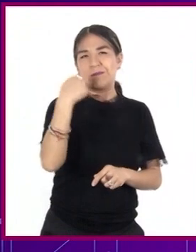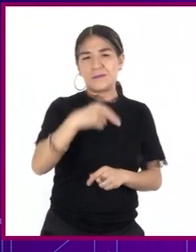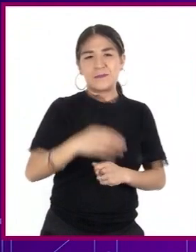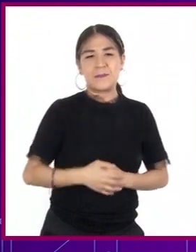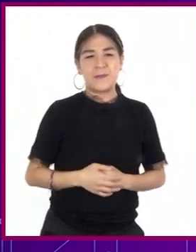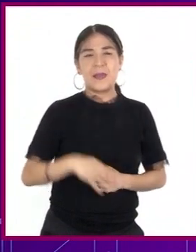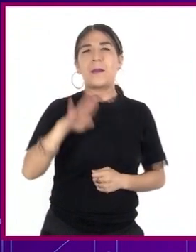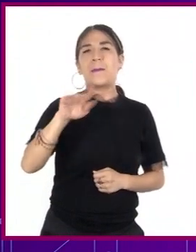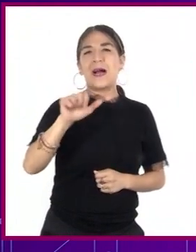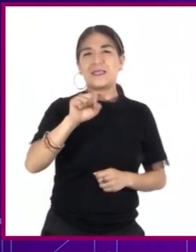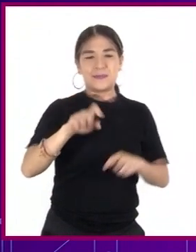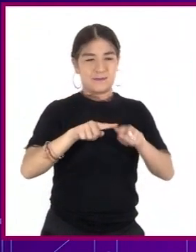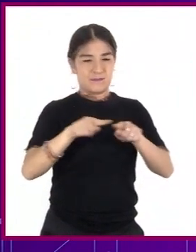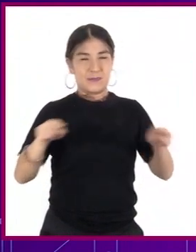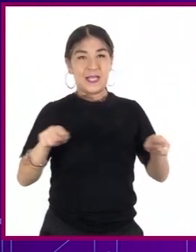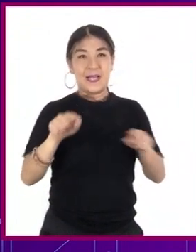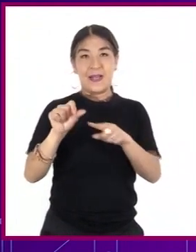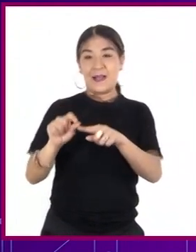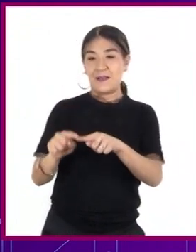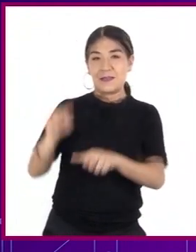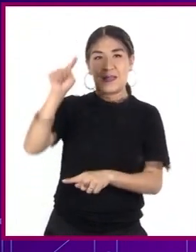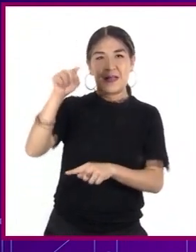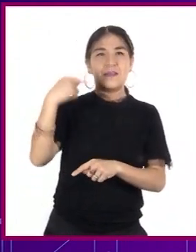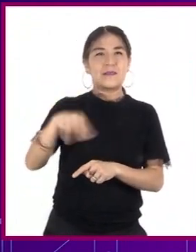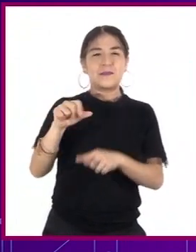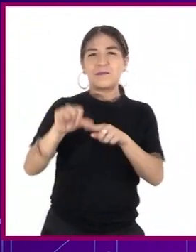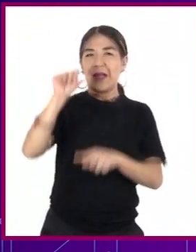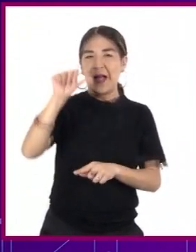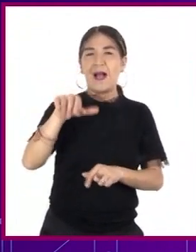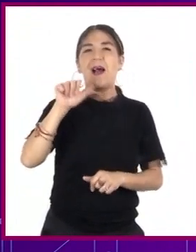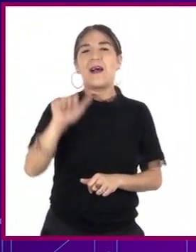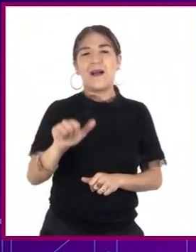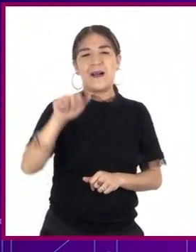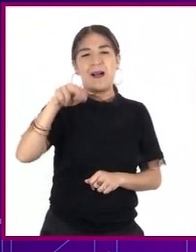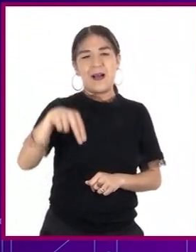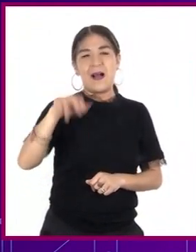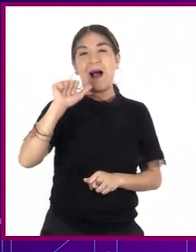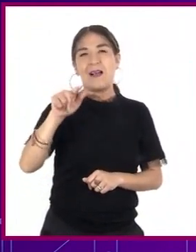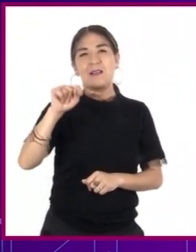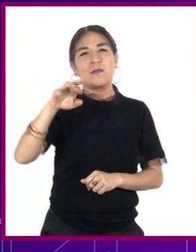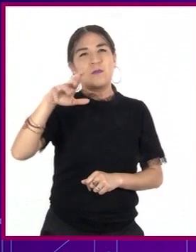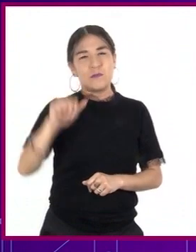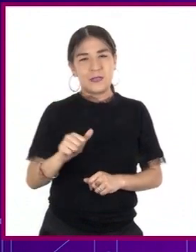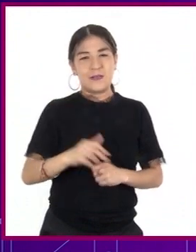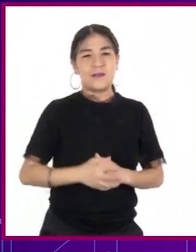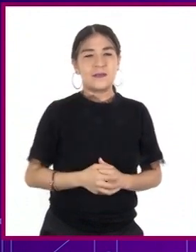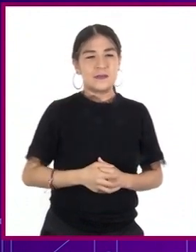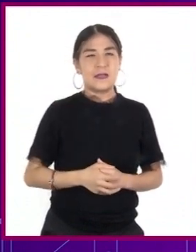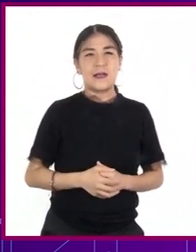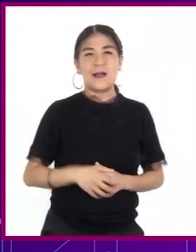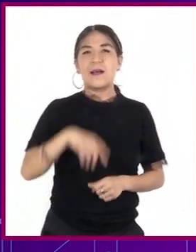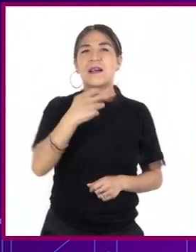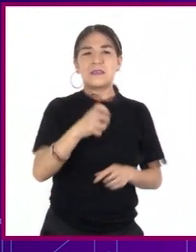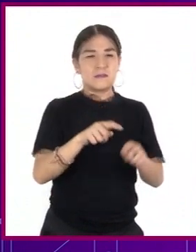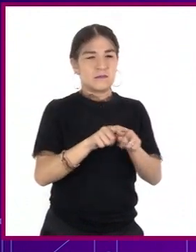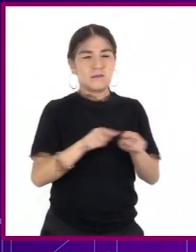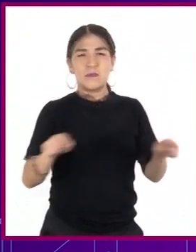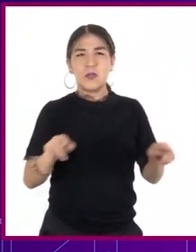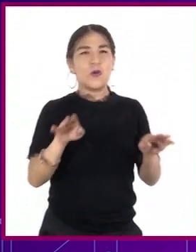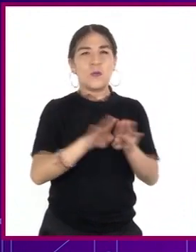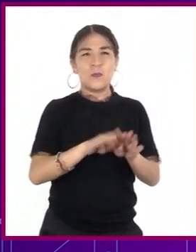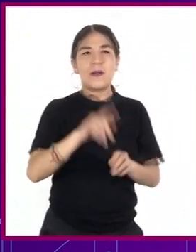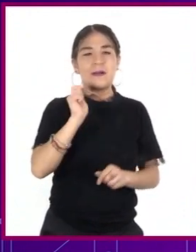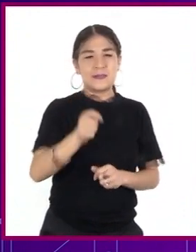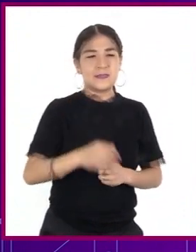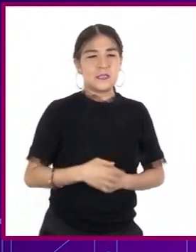llamar base y el ancho de la figura también puede recibir el nombre de altura. La base de la loseta es de 1